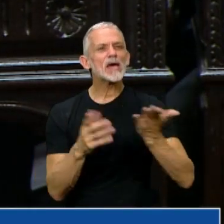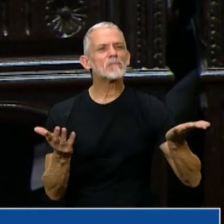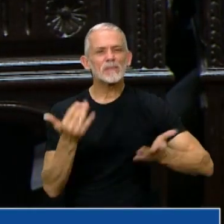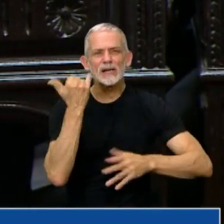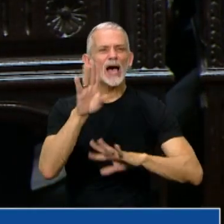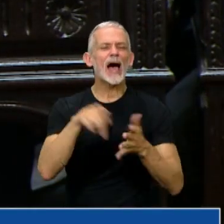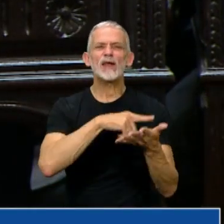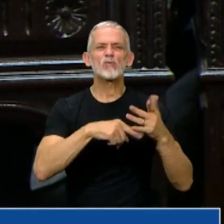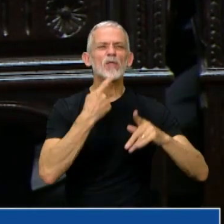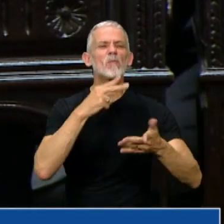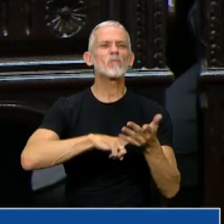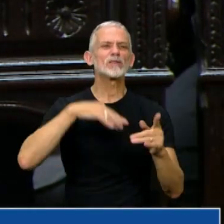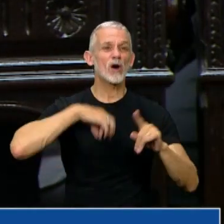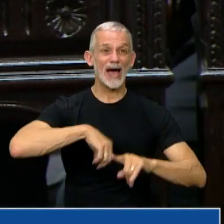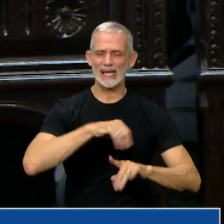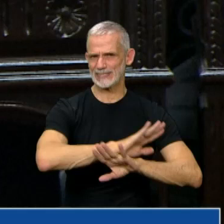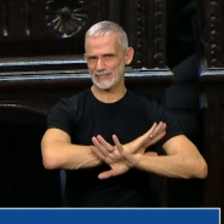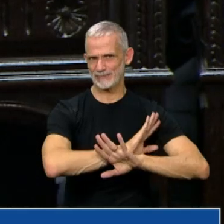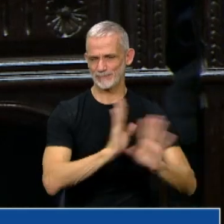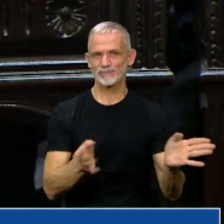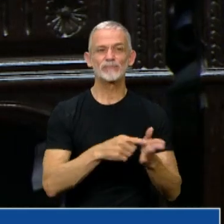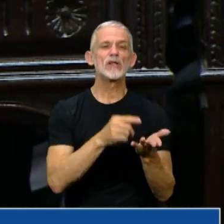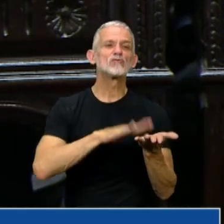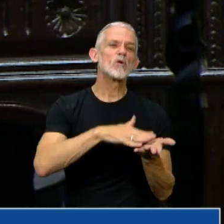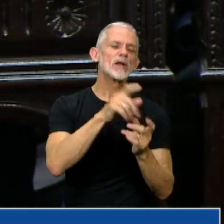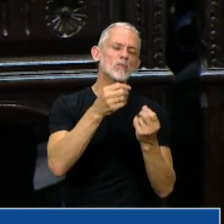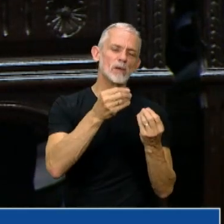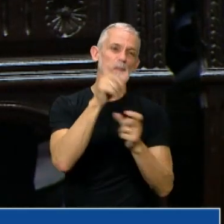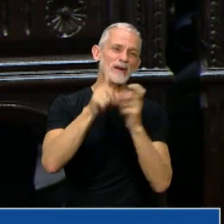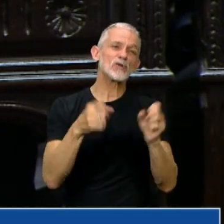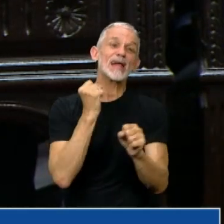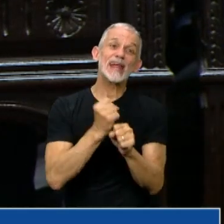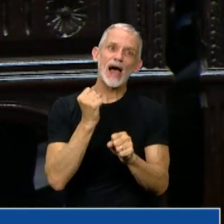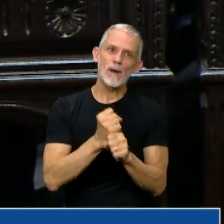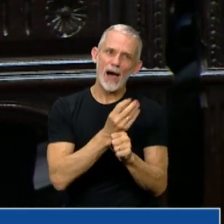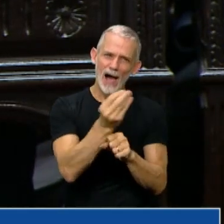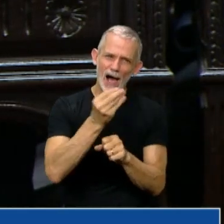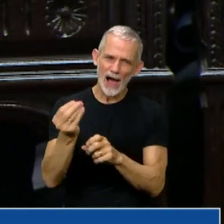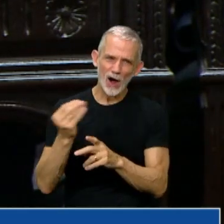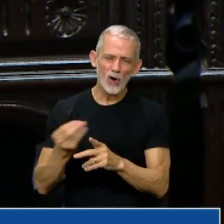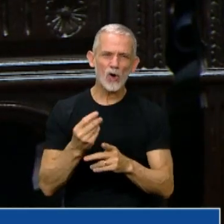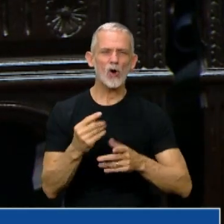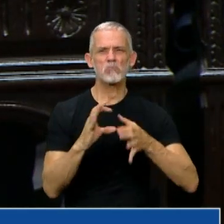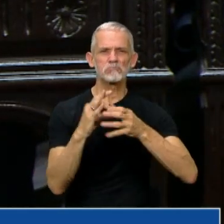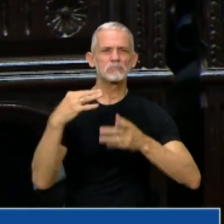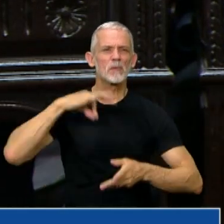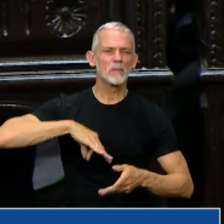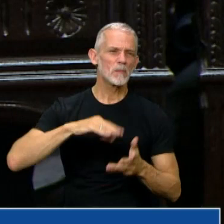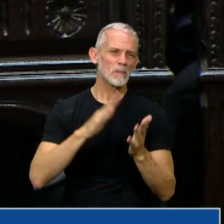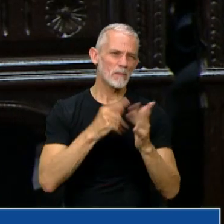sin efecto el impuesto a las ganancias que recae sobre el trabajo de las personas ejecutado en relación de